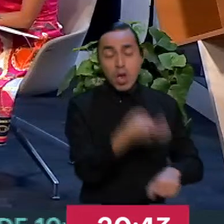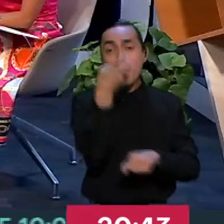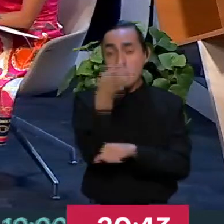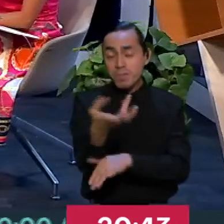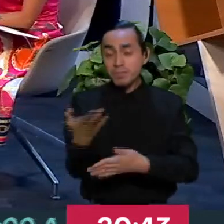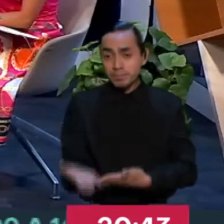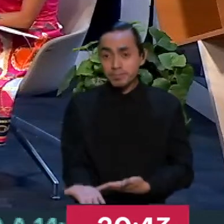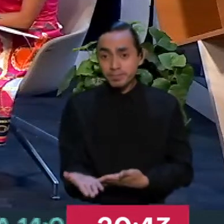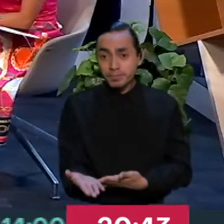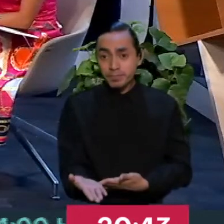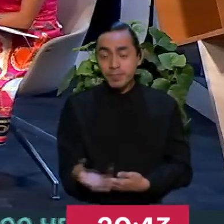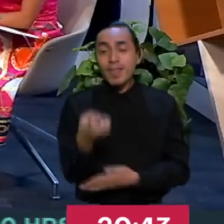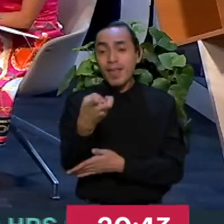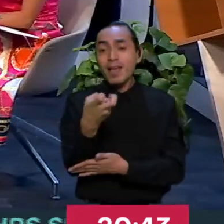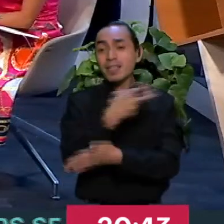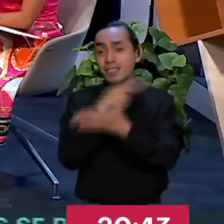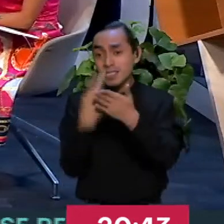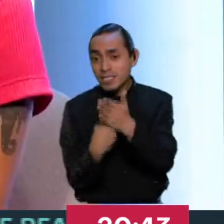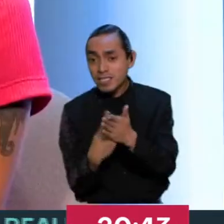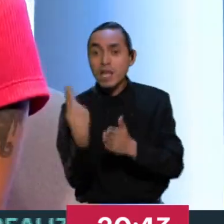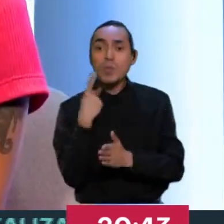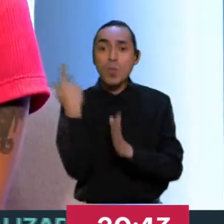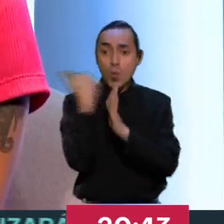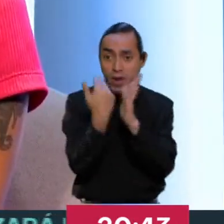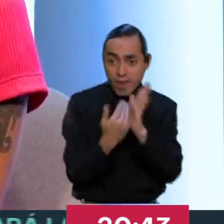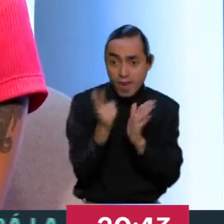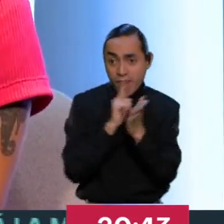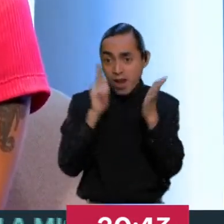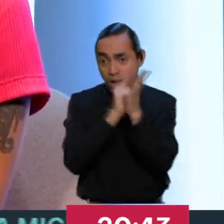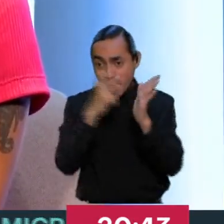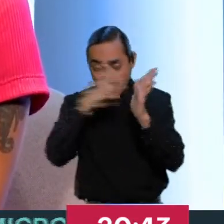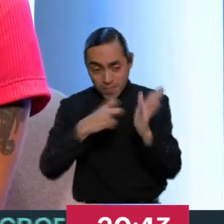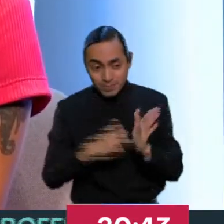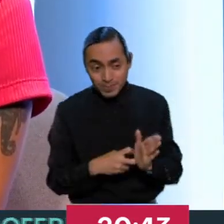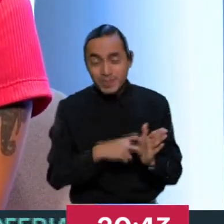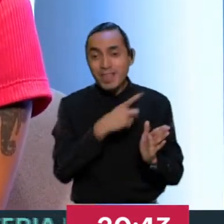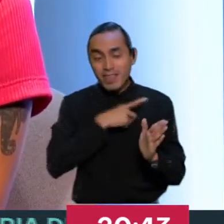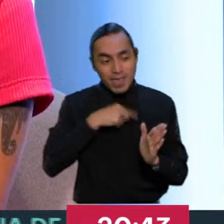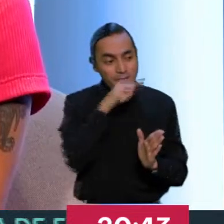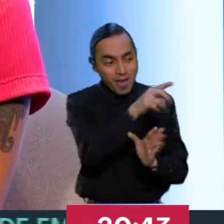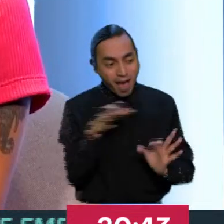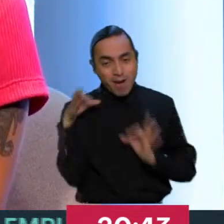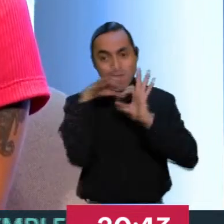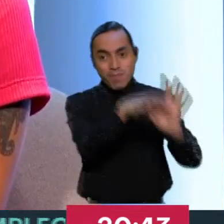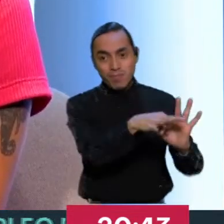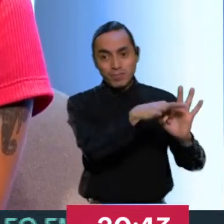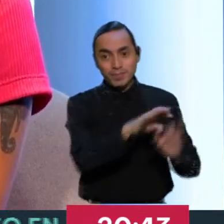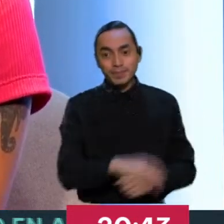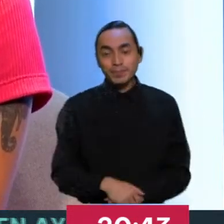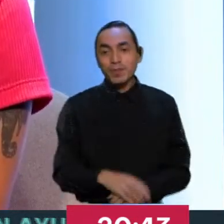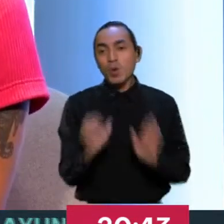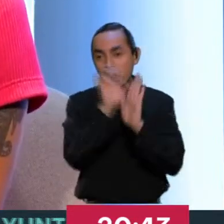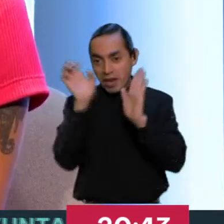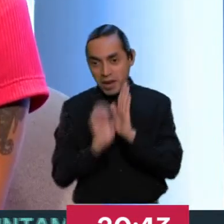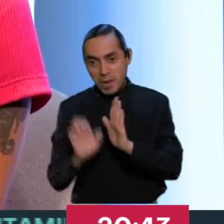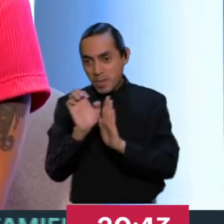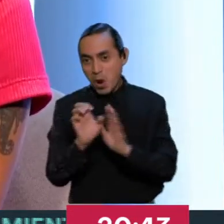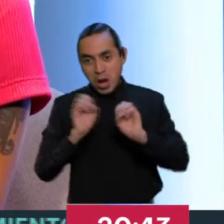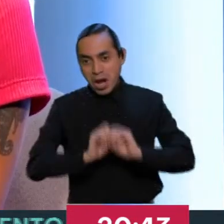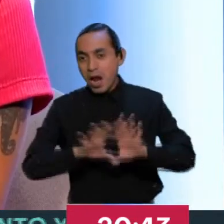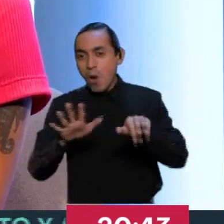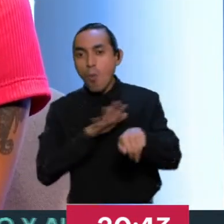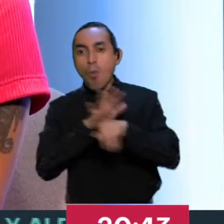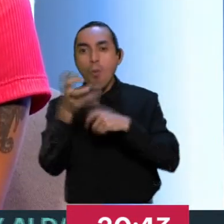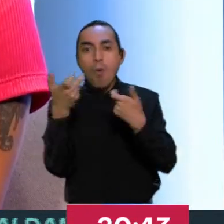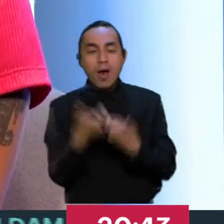tanto estas políticas, estas reformas tendrían que partir de esa pluralidad, ¿no? Y el ejemplo creo que más claro, insisto, tiene